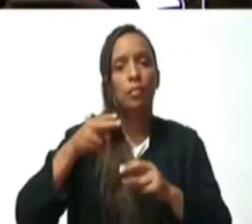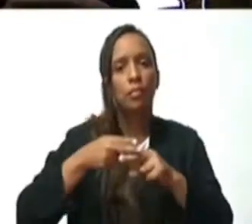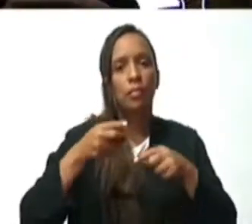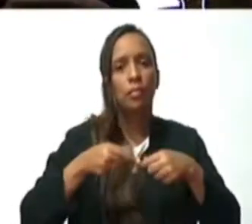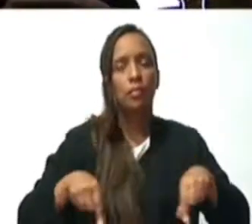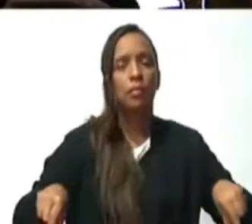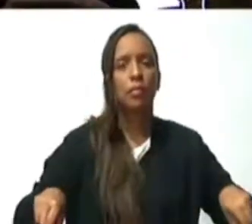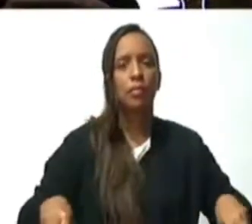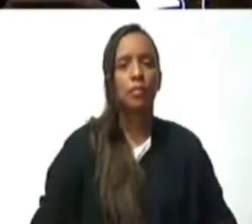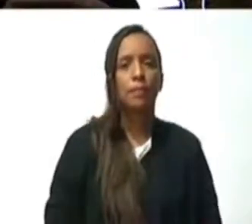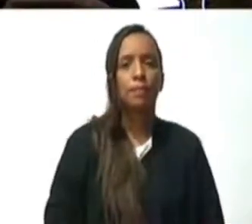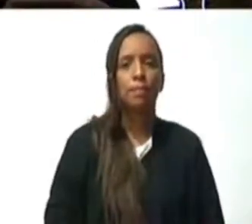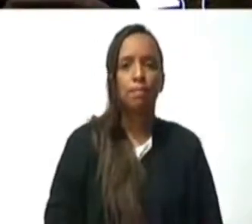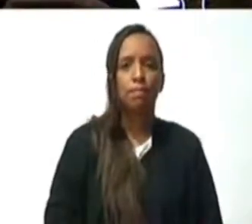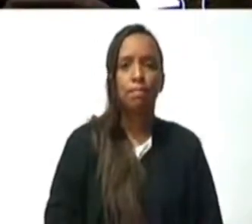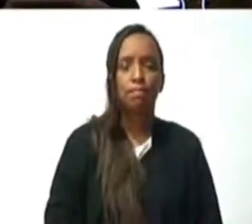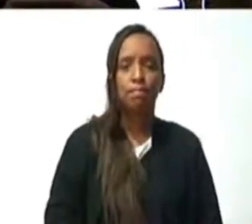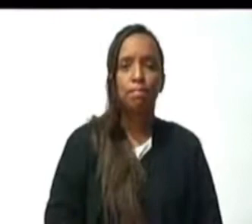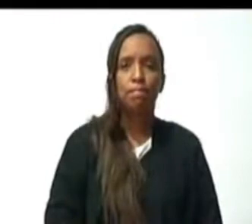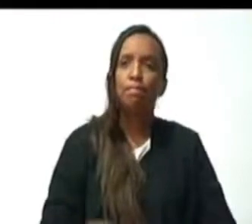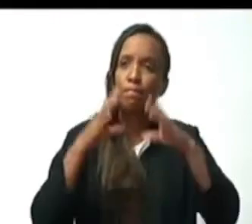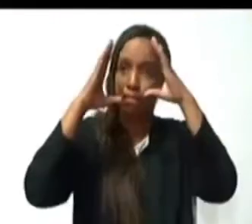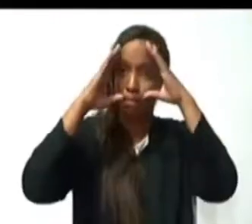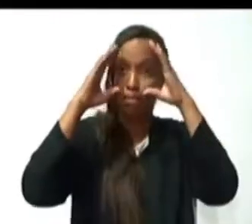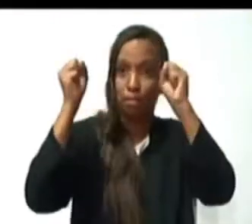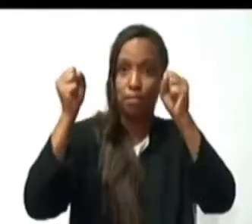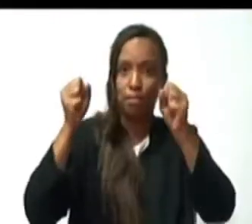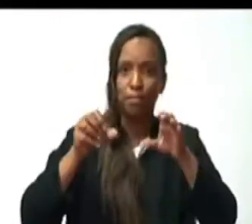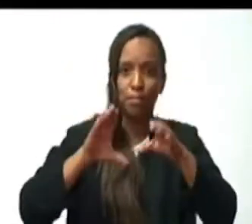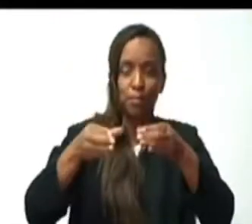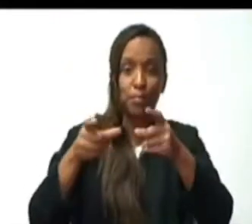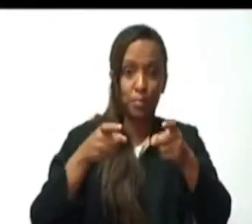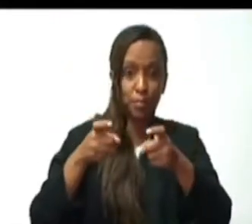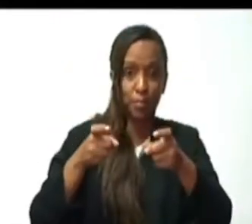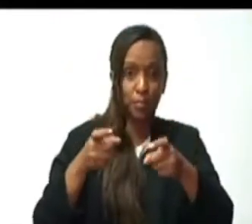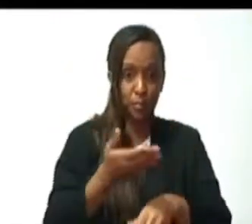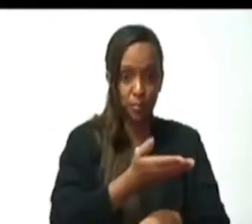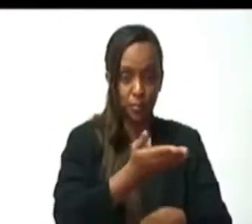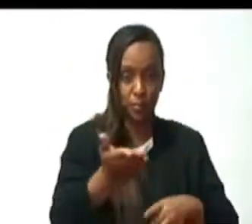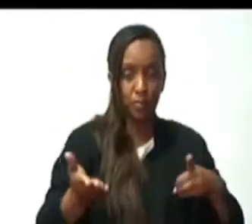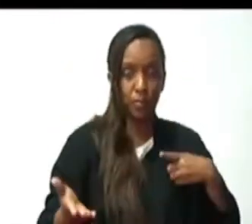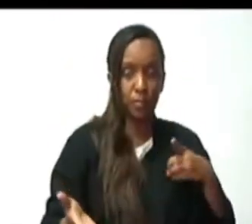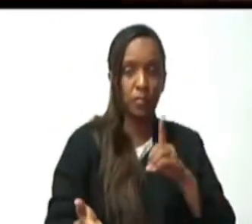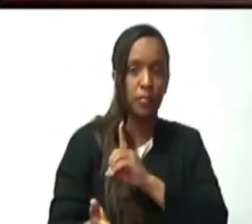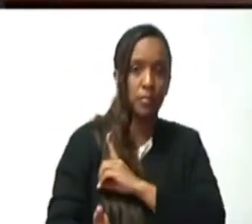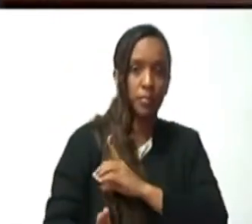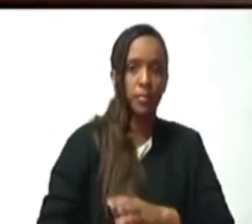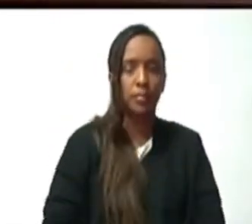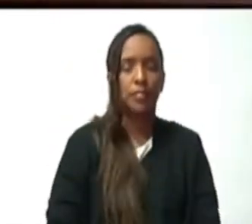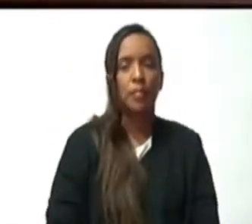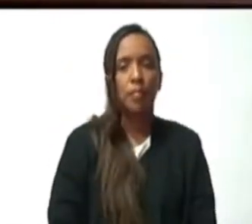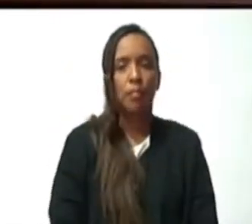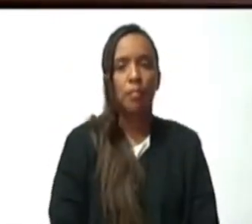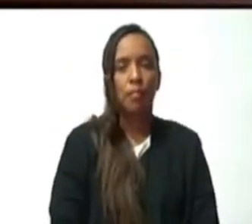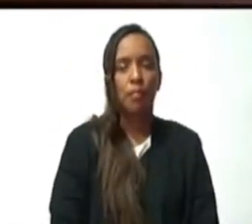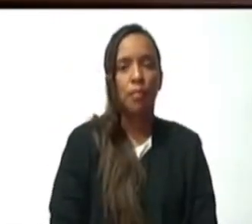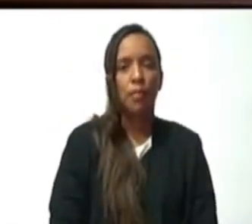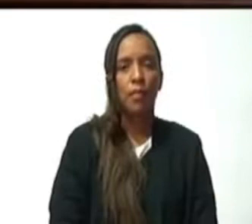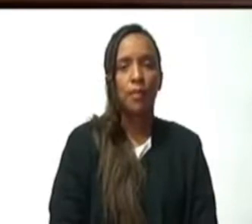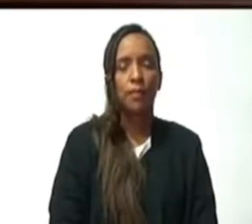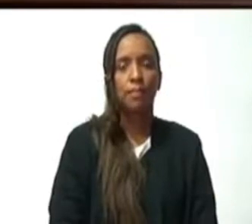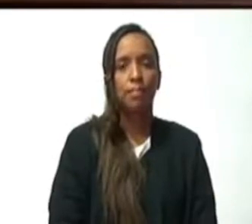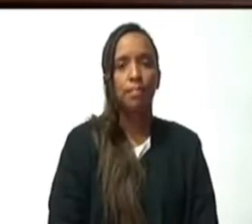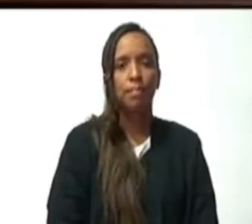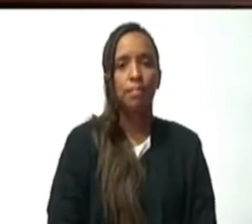mesa directiva, colegas diputados, el solo hecho de que la República